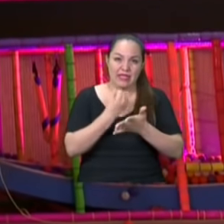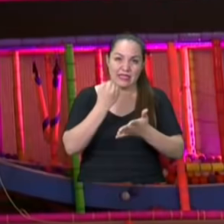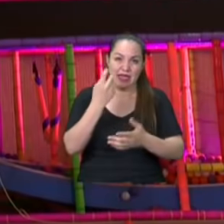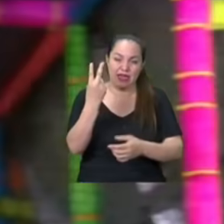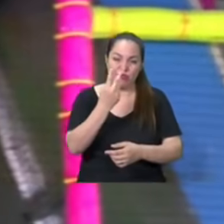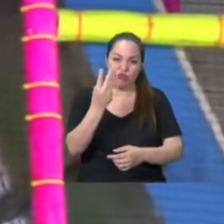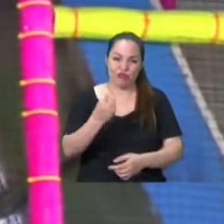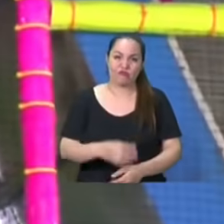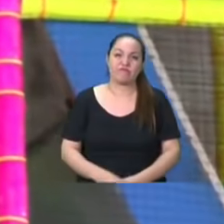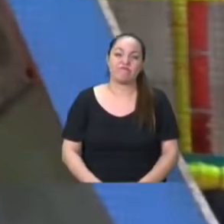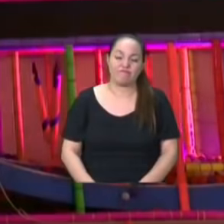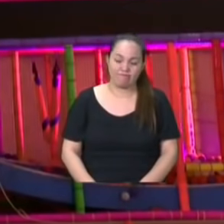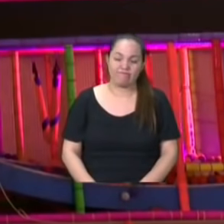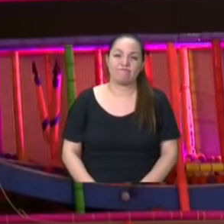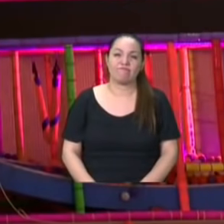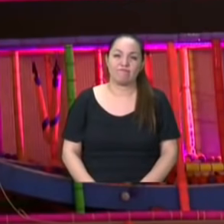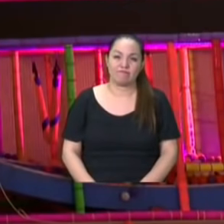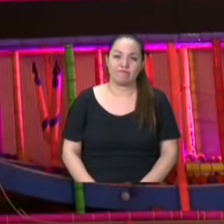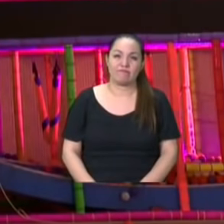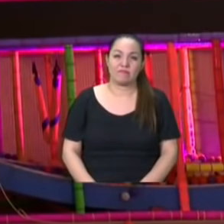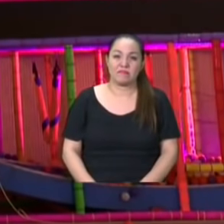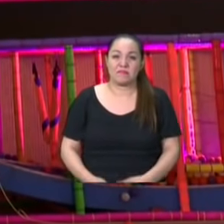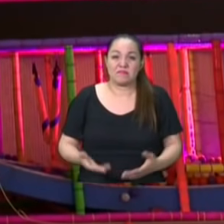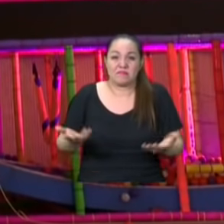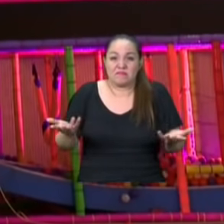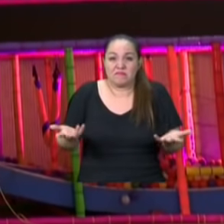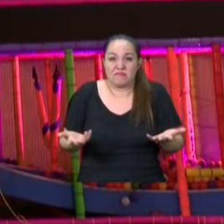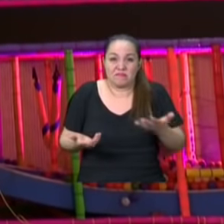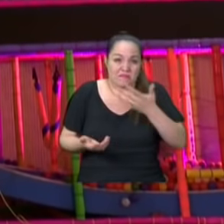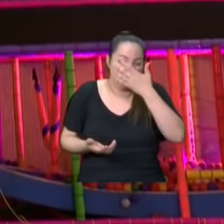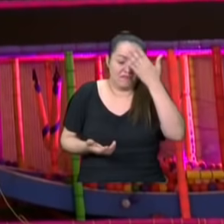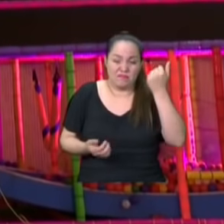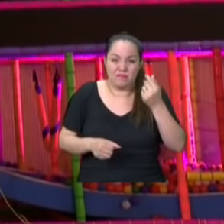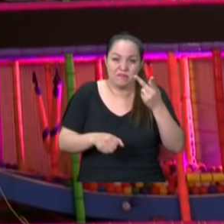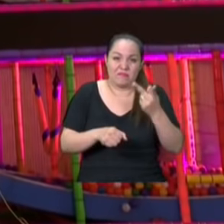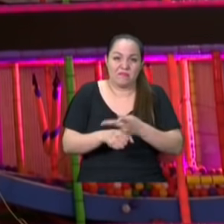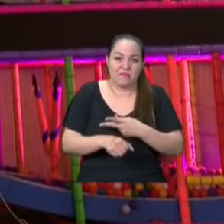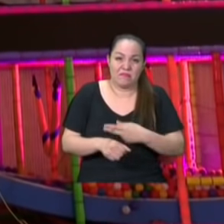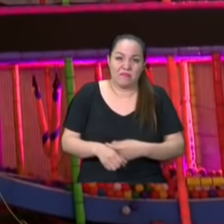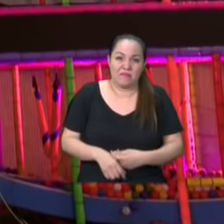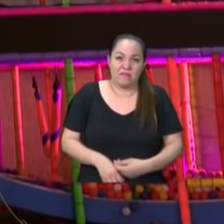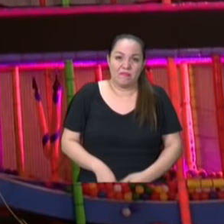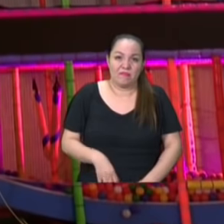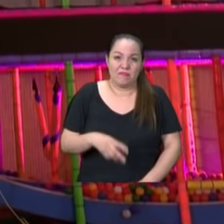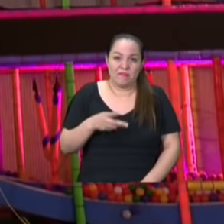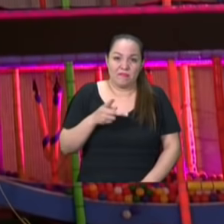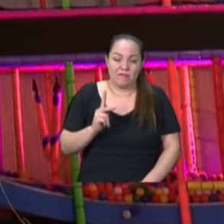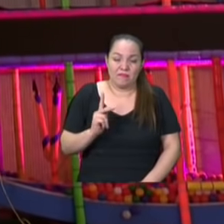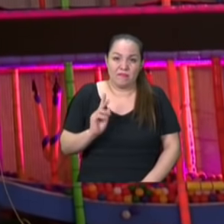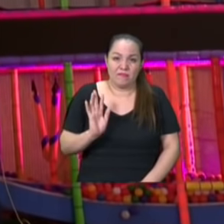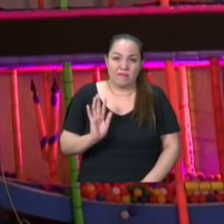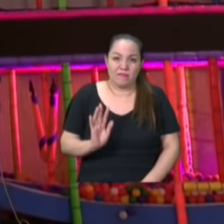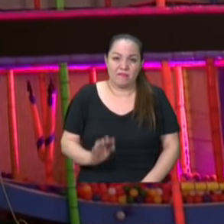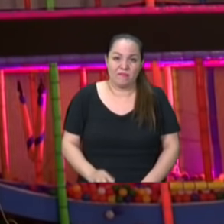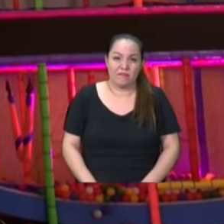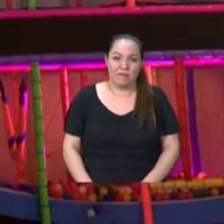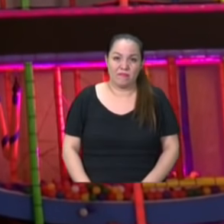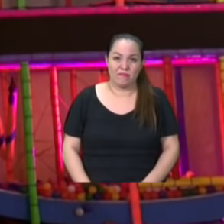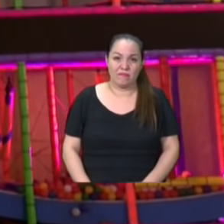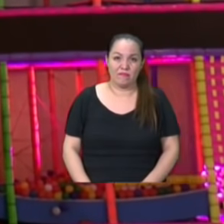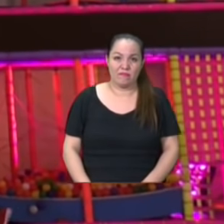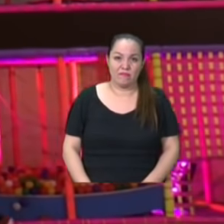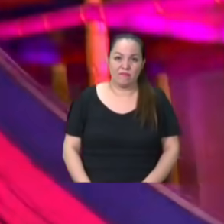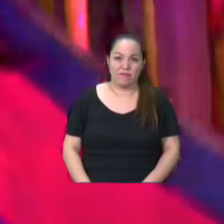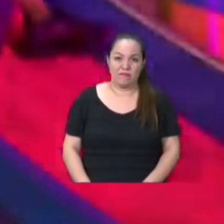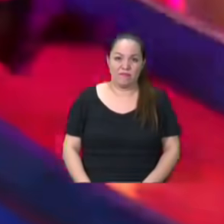los dos? Así es, no sabemos qué es lo que está pasando, perro Bermúdez. Caray, mi querido brother Isaac, quieren estar en